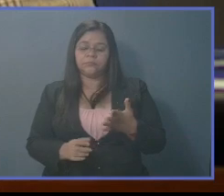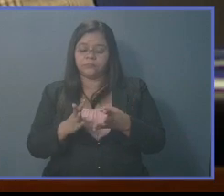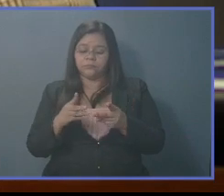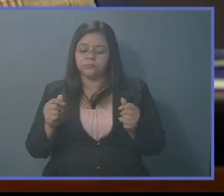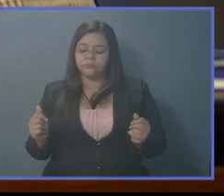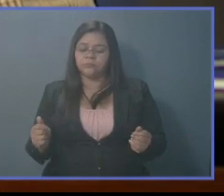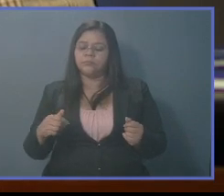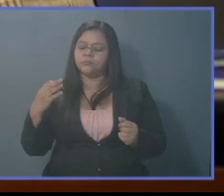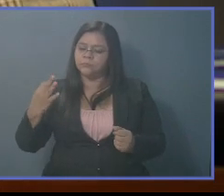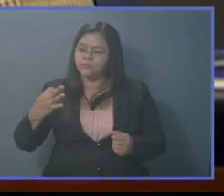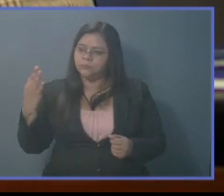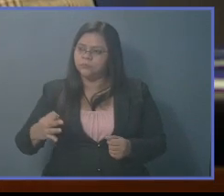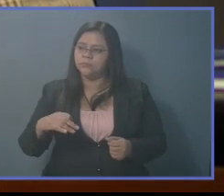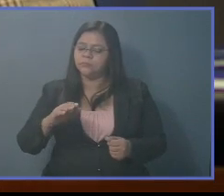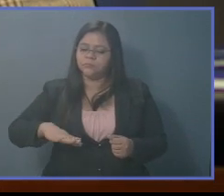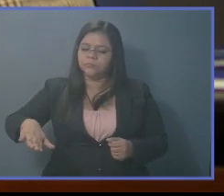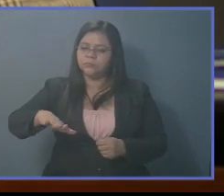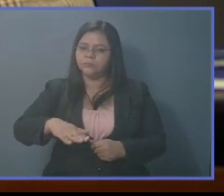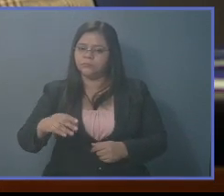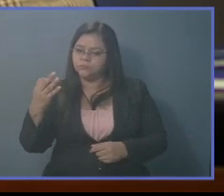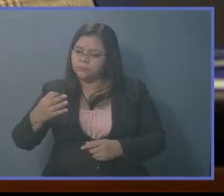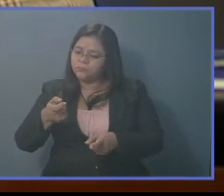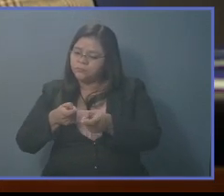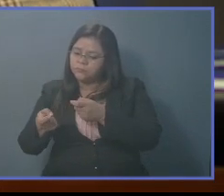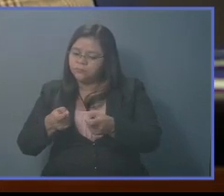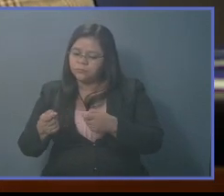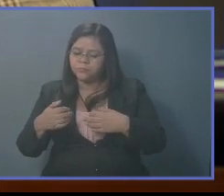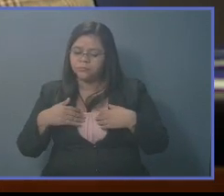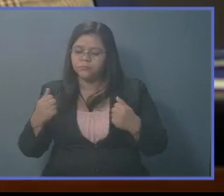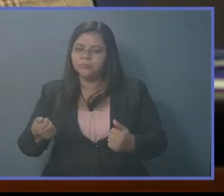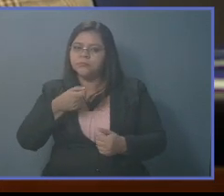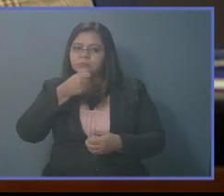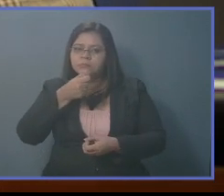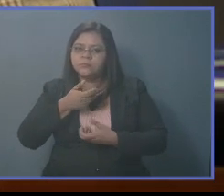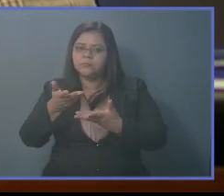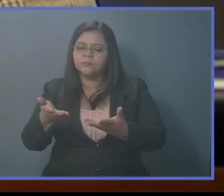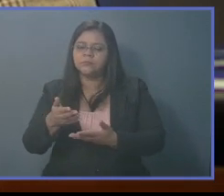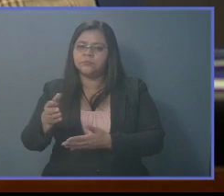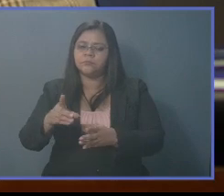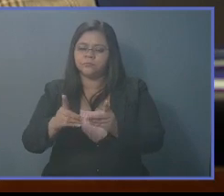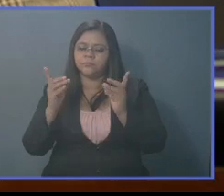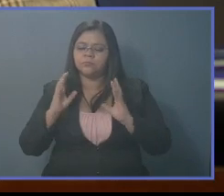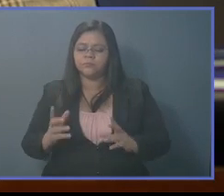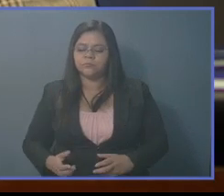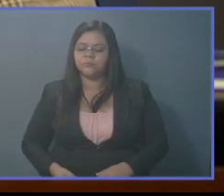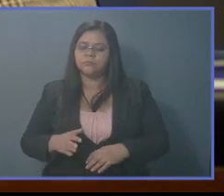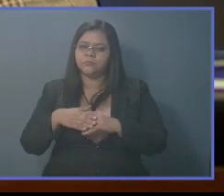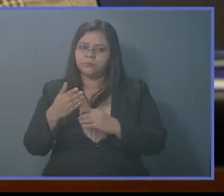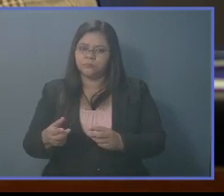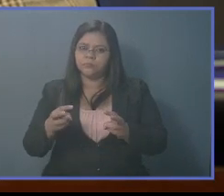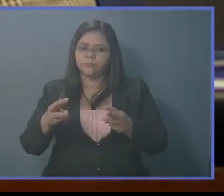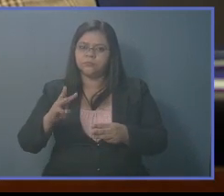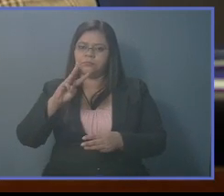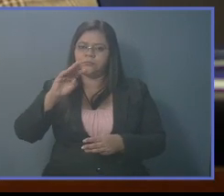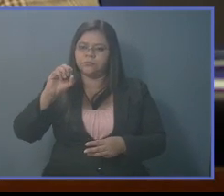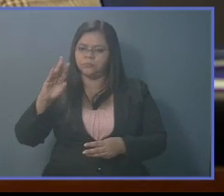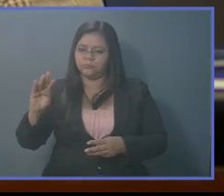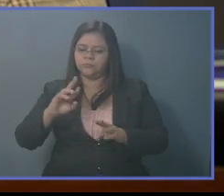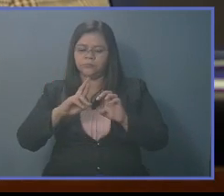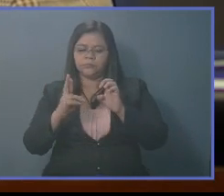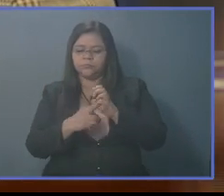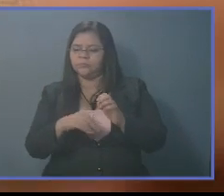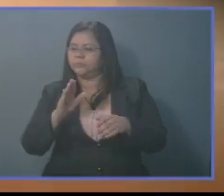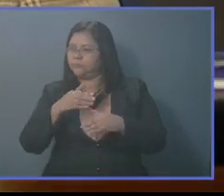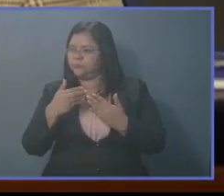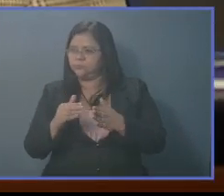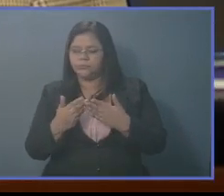ordene la zona epidémica sujeta a control sanitario deberá publicarse en el Diario Oficial y de inmediato en el sitio web, redes sociales y demás medios de